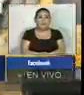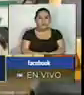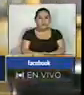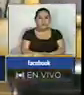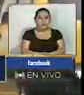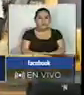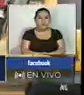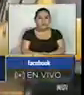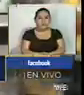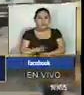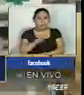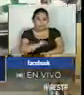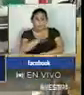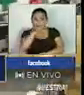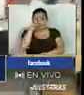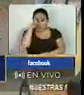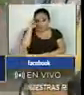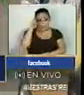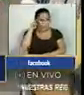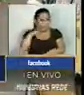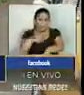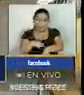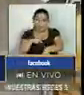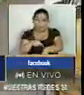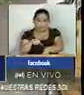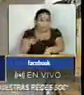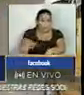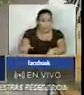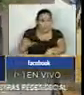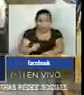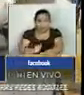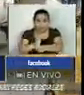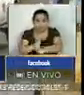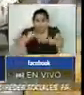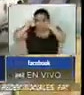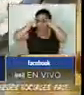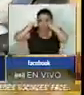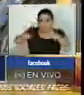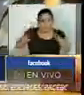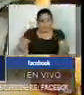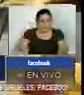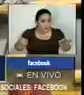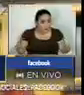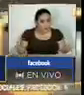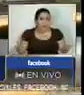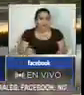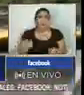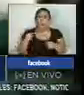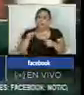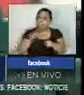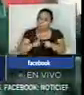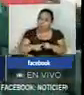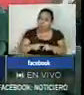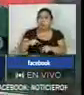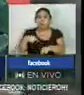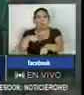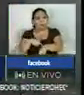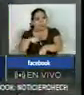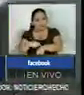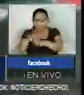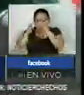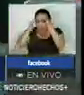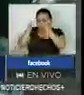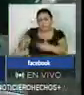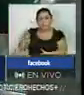En esta actividad no hay hora ni lugar seguro para atender la emergencia, pero siempre hay espacio para ser